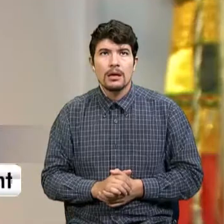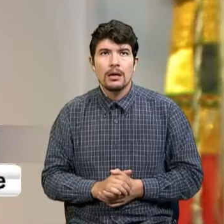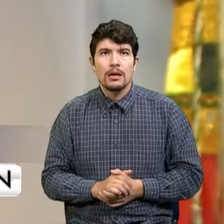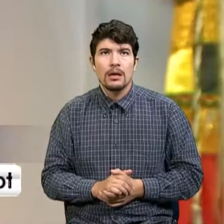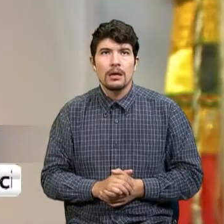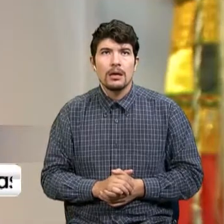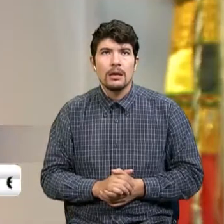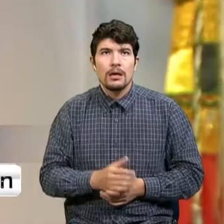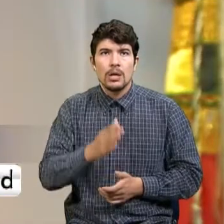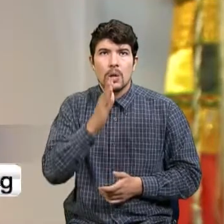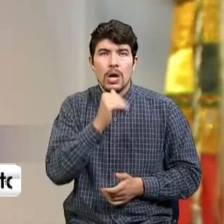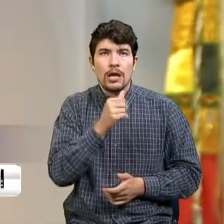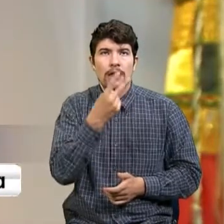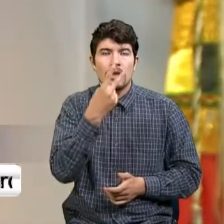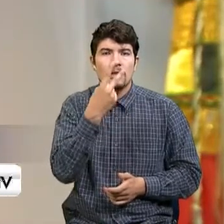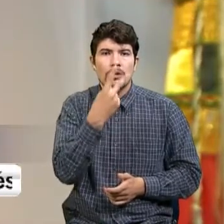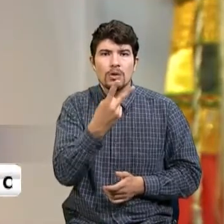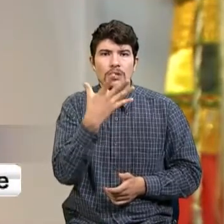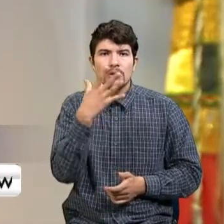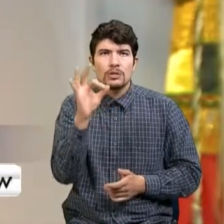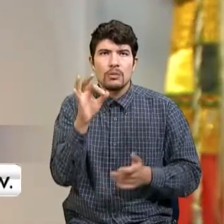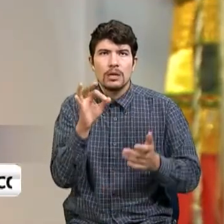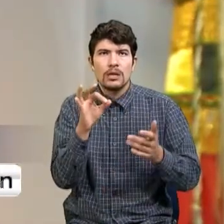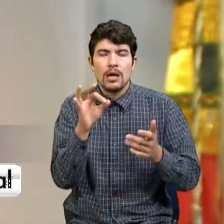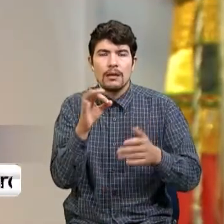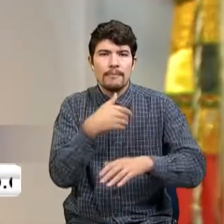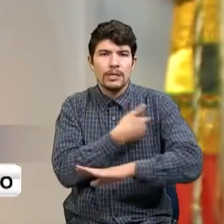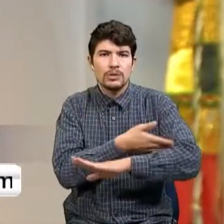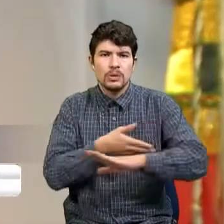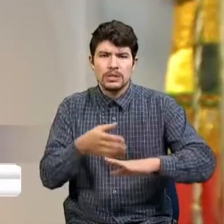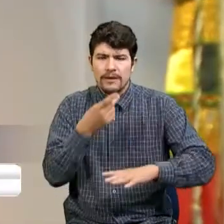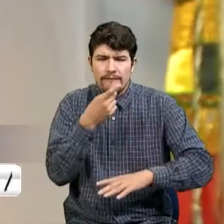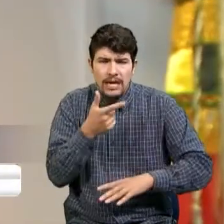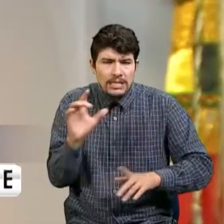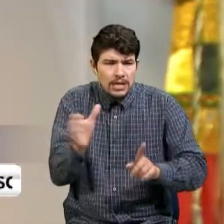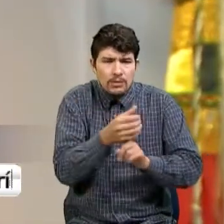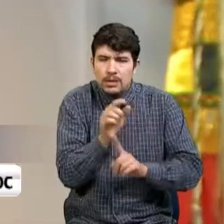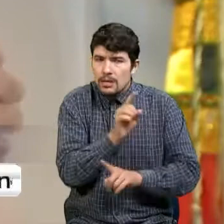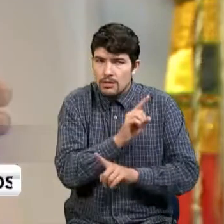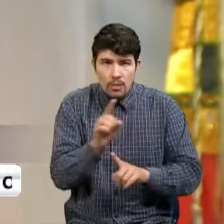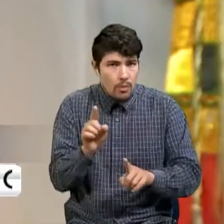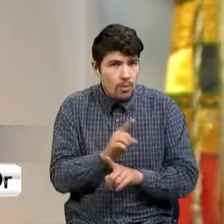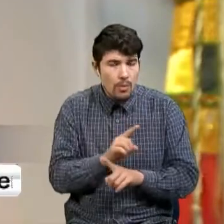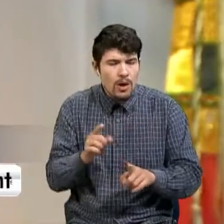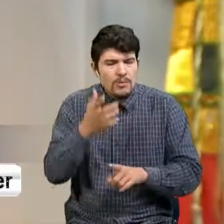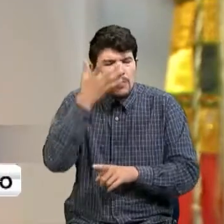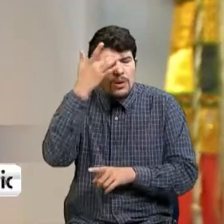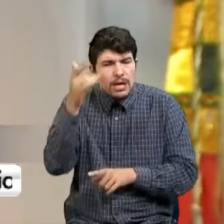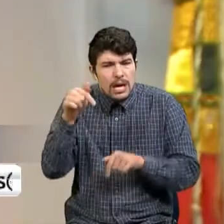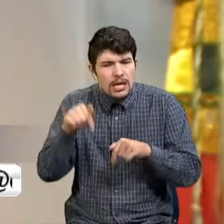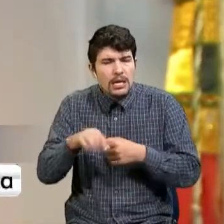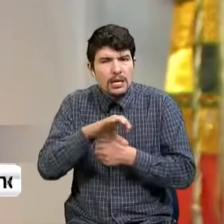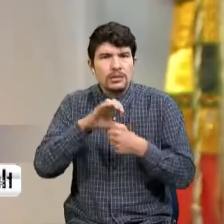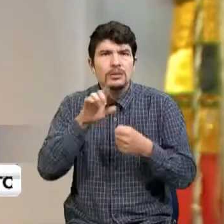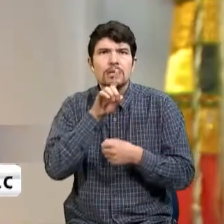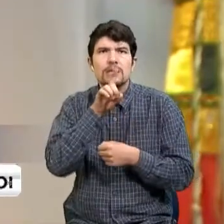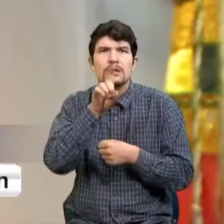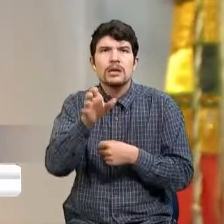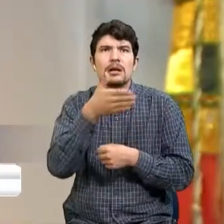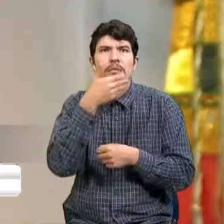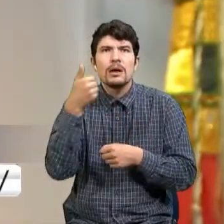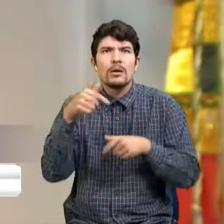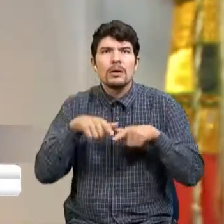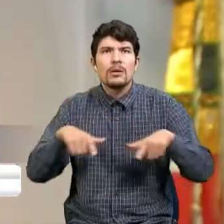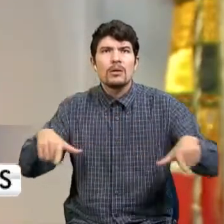y sin pedir nada y porque encontramos a bucaramanga el mejor